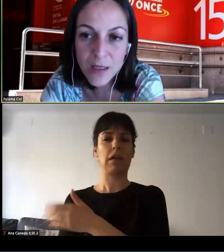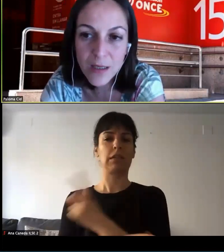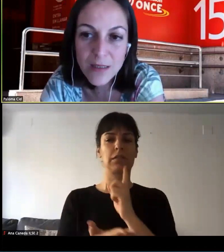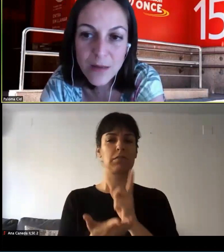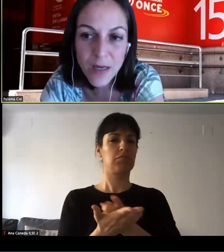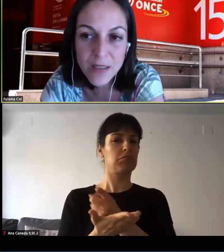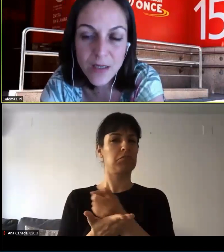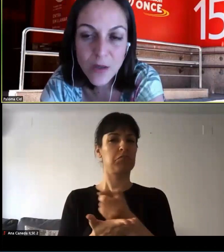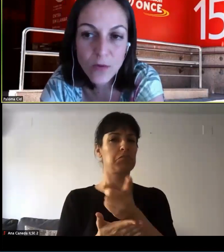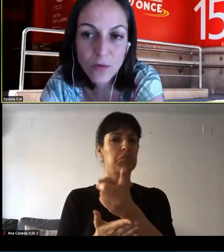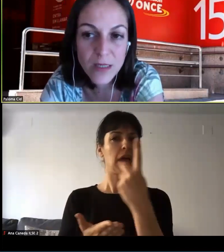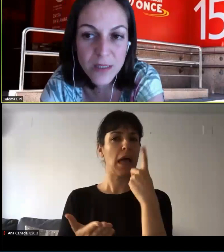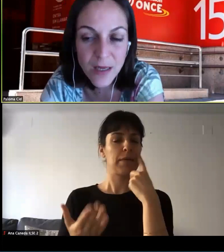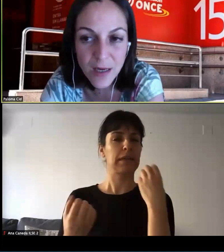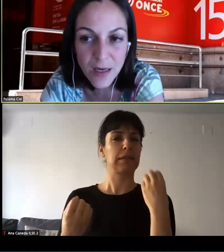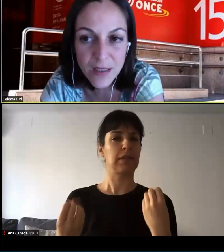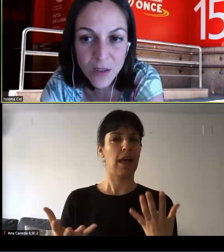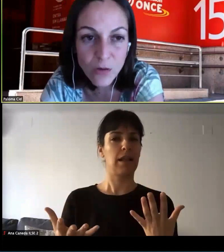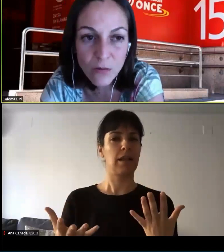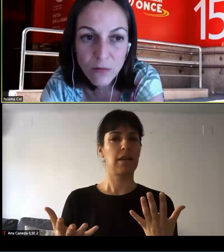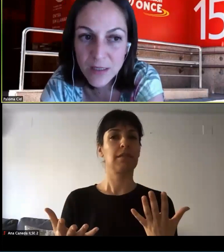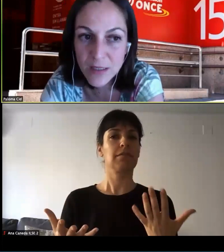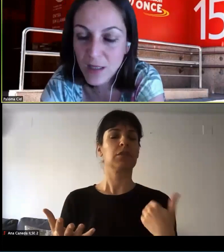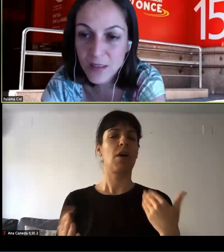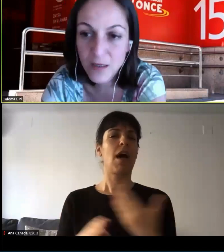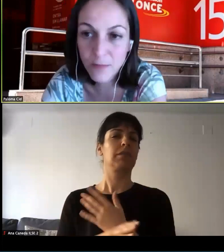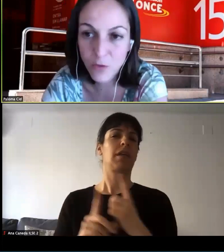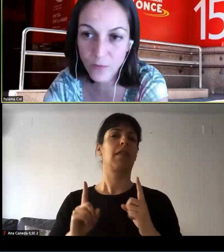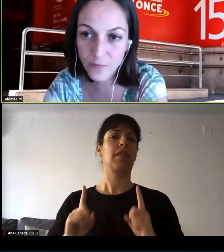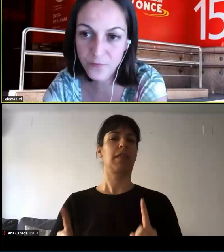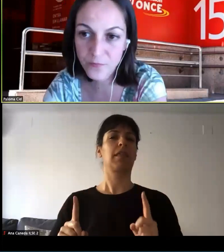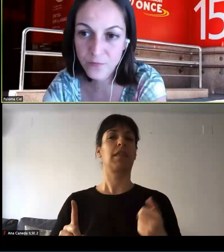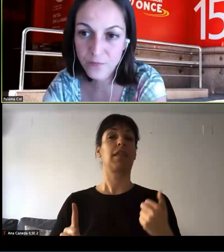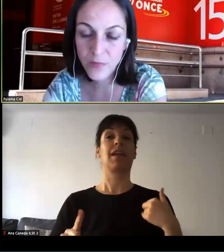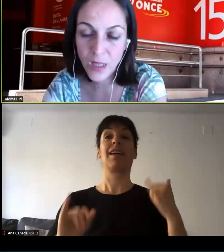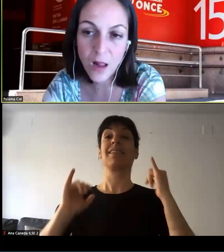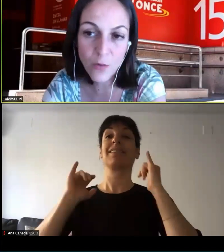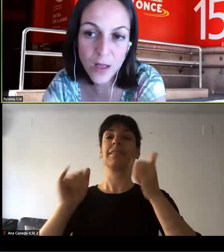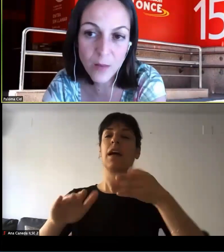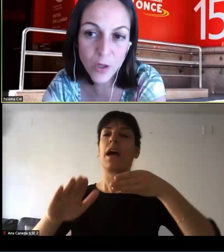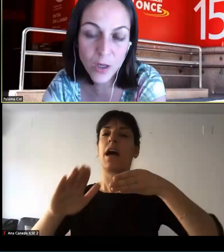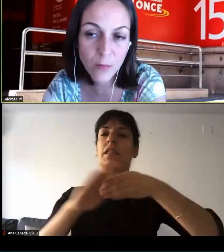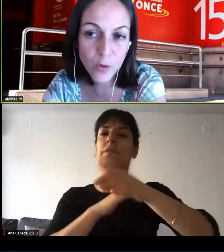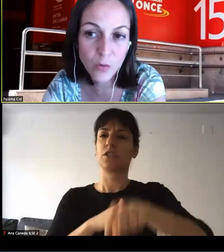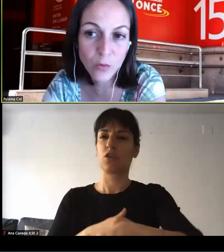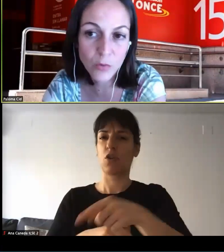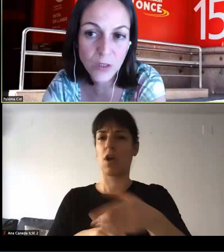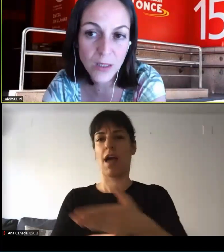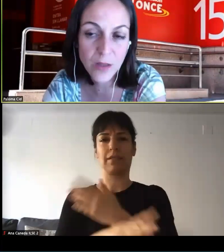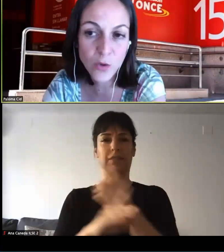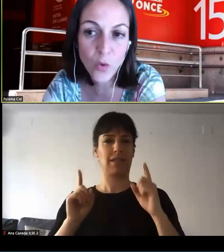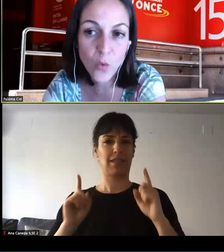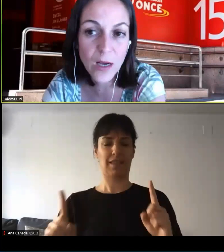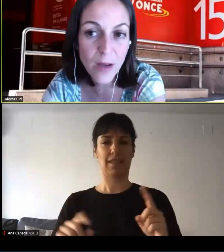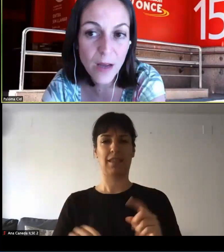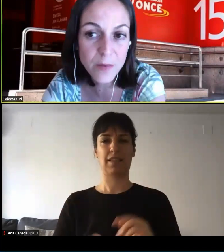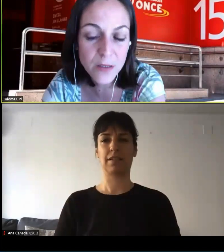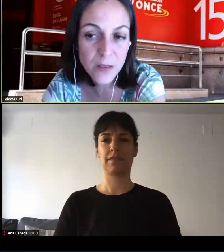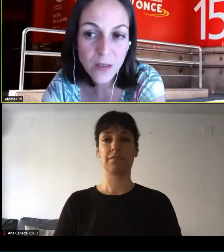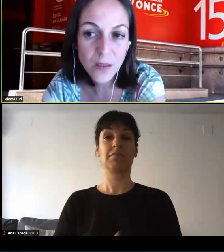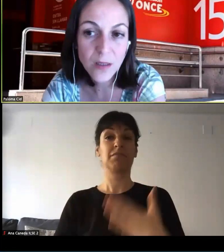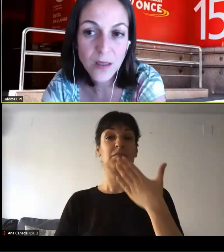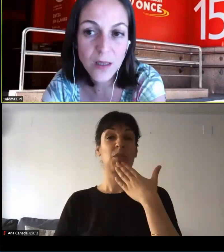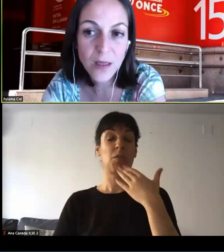y que sepáis si cuando vais a llegar al sitio es accesible o no. Ahora, por ejemplo, utilizando Google